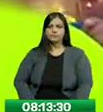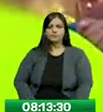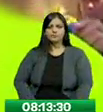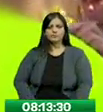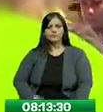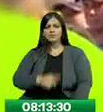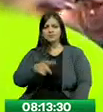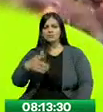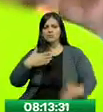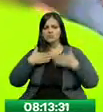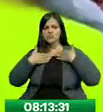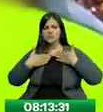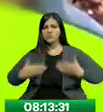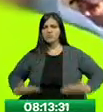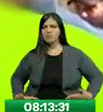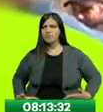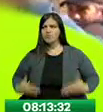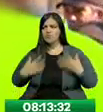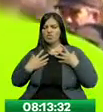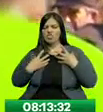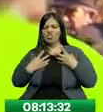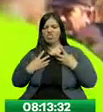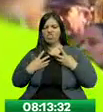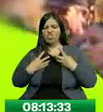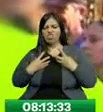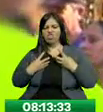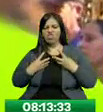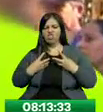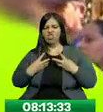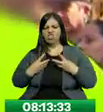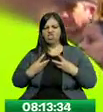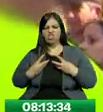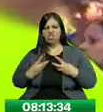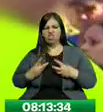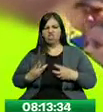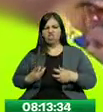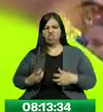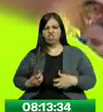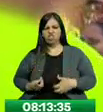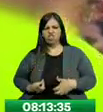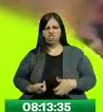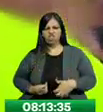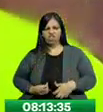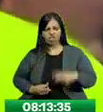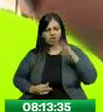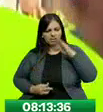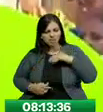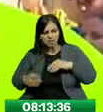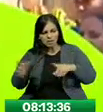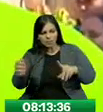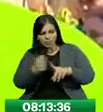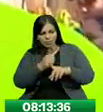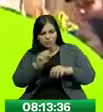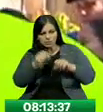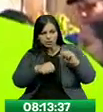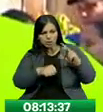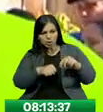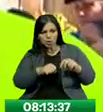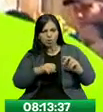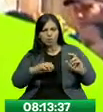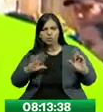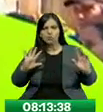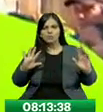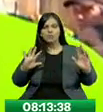un cuerpo. No se puede determinar exactamente si son golpes. Estas livideces aparecen aproximadamente una vez que una